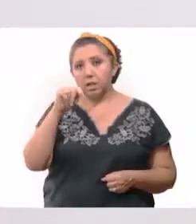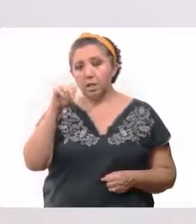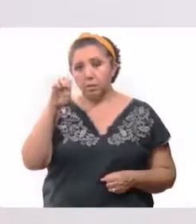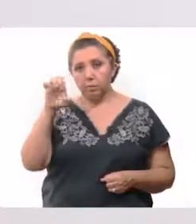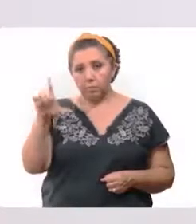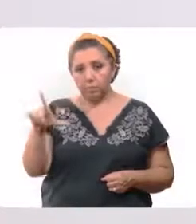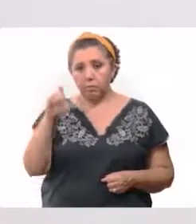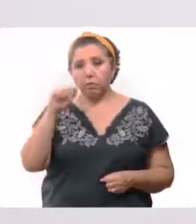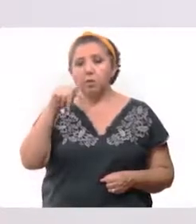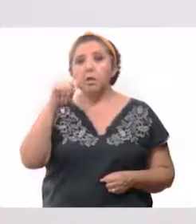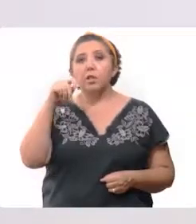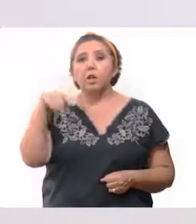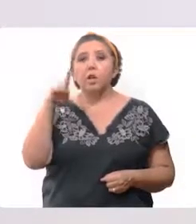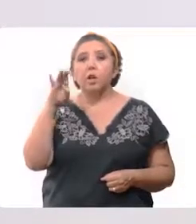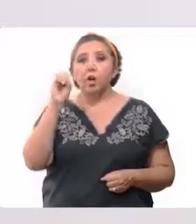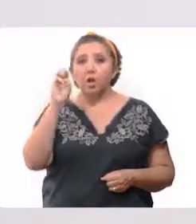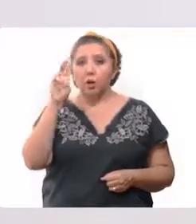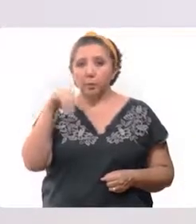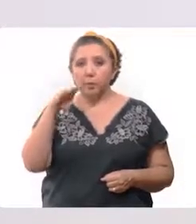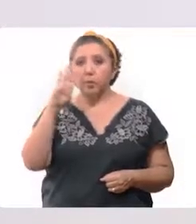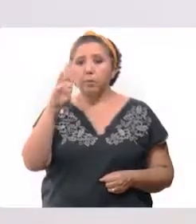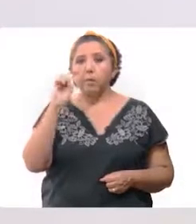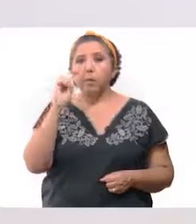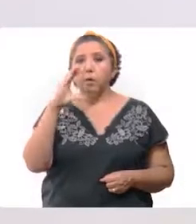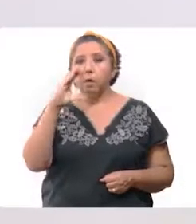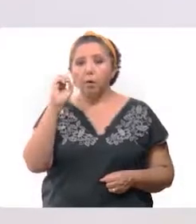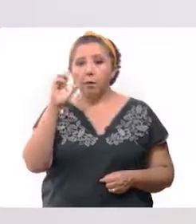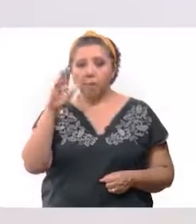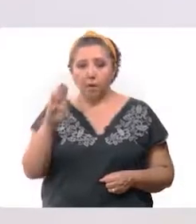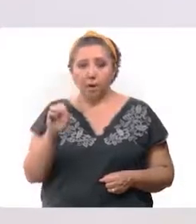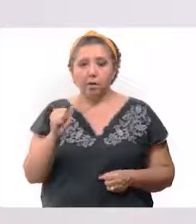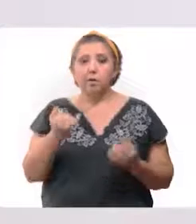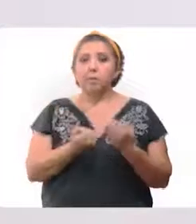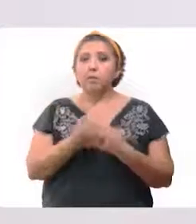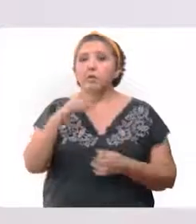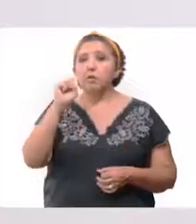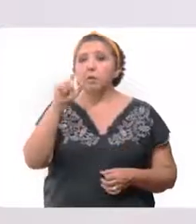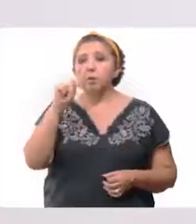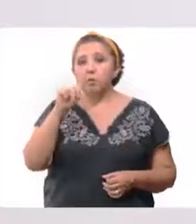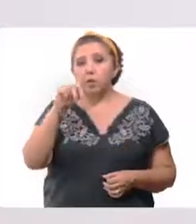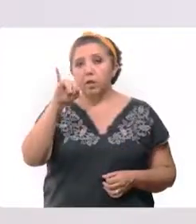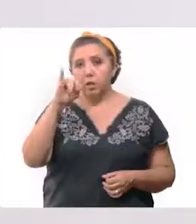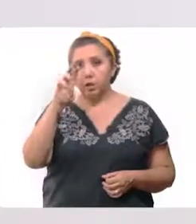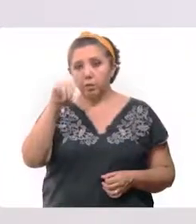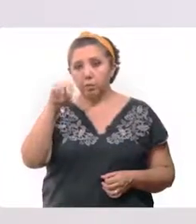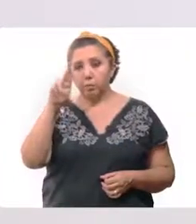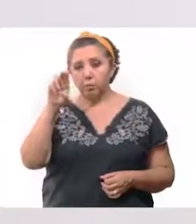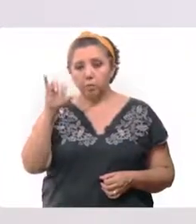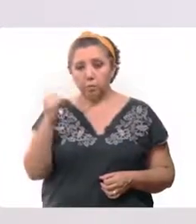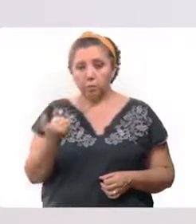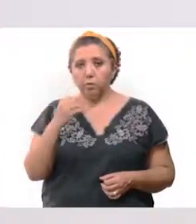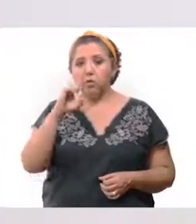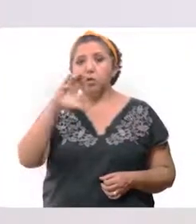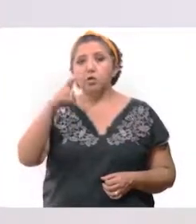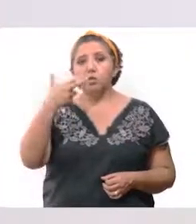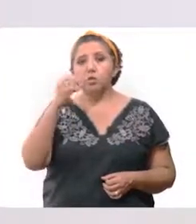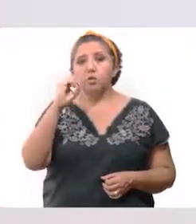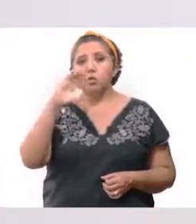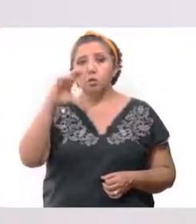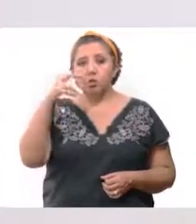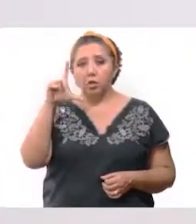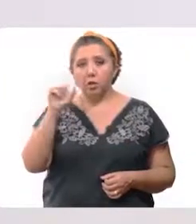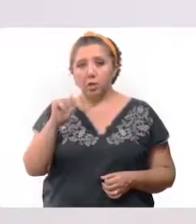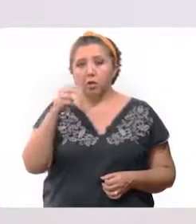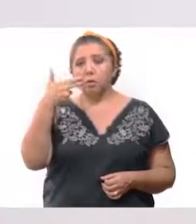Jocabá, Cantunil, Tecom, Canzacab y Bocobá. Igual en Zoncahuich, Timucuy, Tuncas, Chancom, Chocholá,